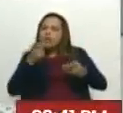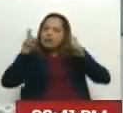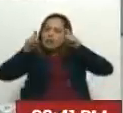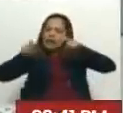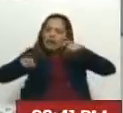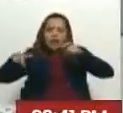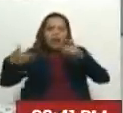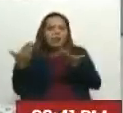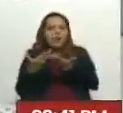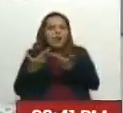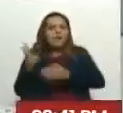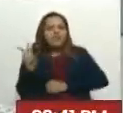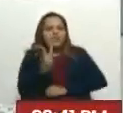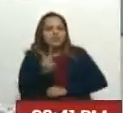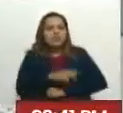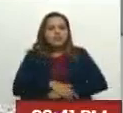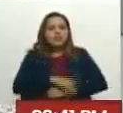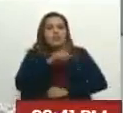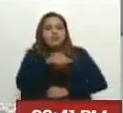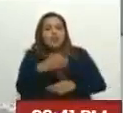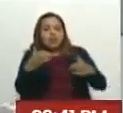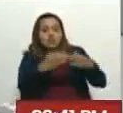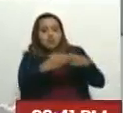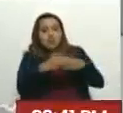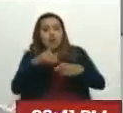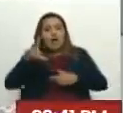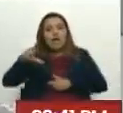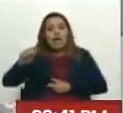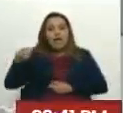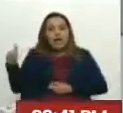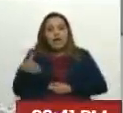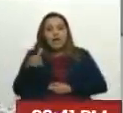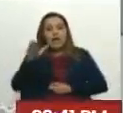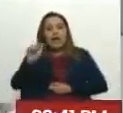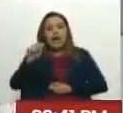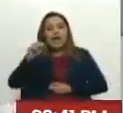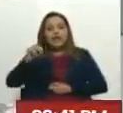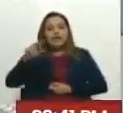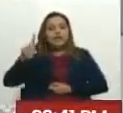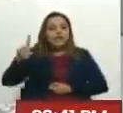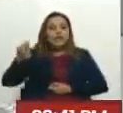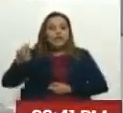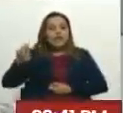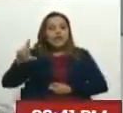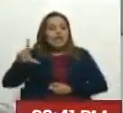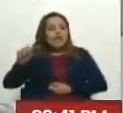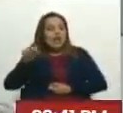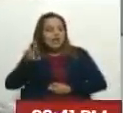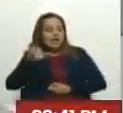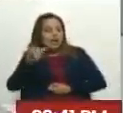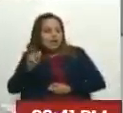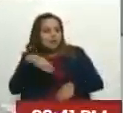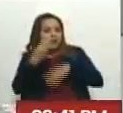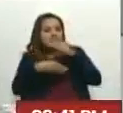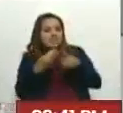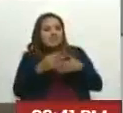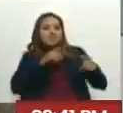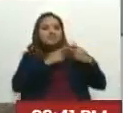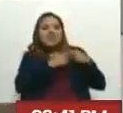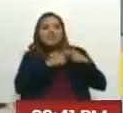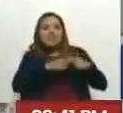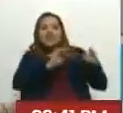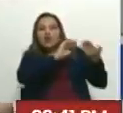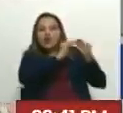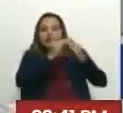viene nuevamente el grupo La Candelaria, pero esta vez a impartir un taller comunitario, es decir, con las agrupaciones teatrales que